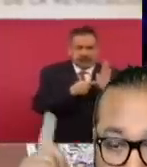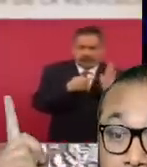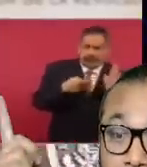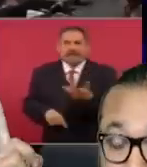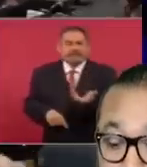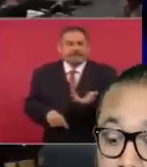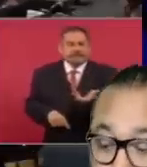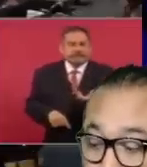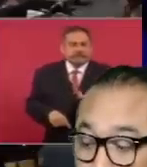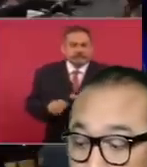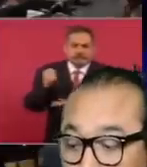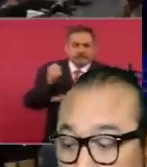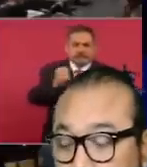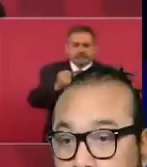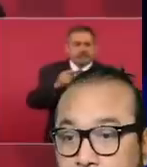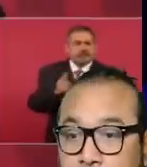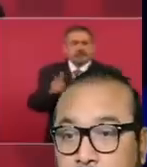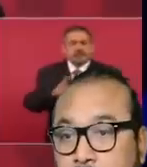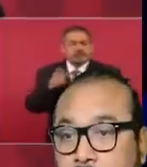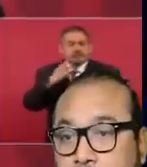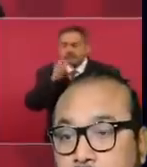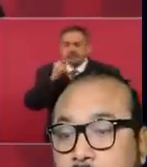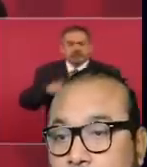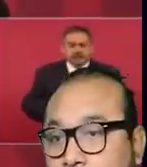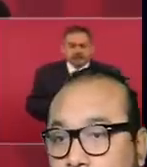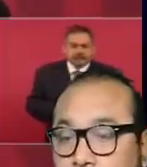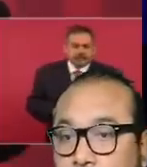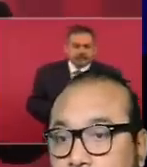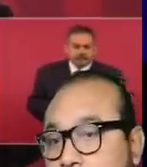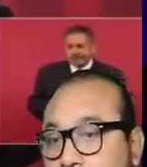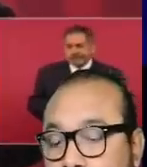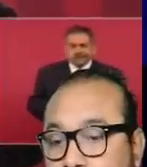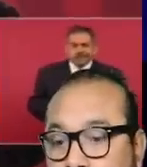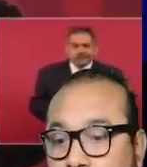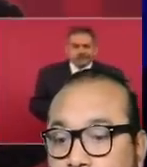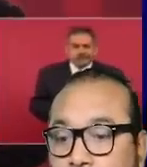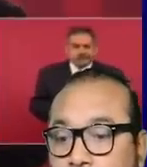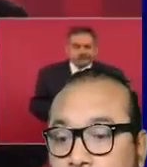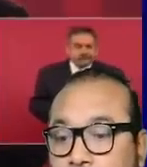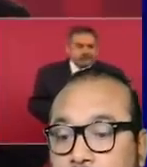quitarle presupuesto a los partidos No pues